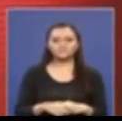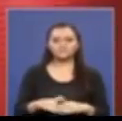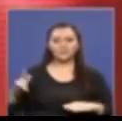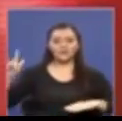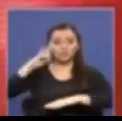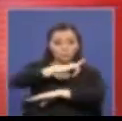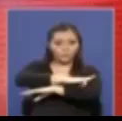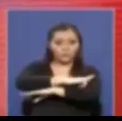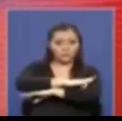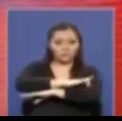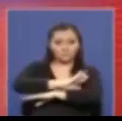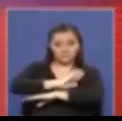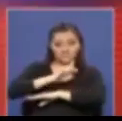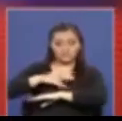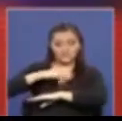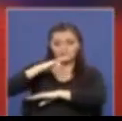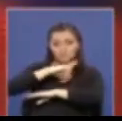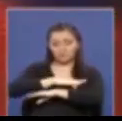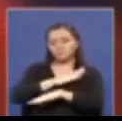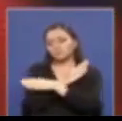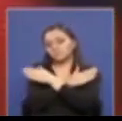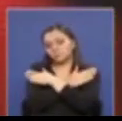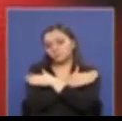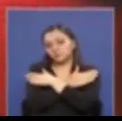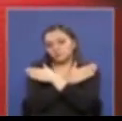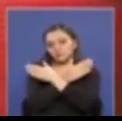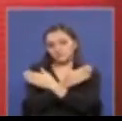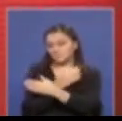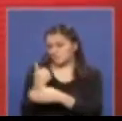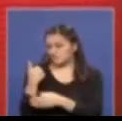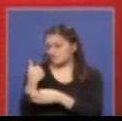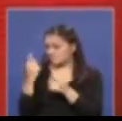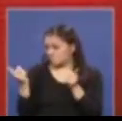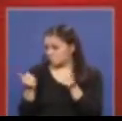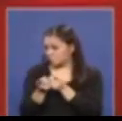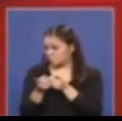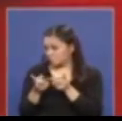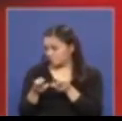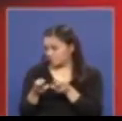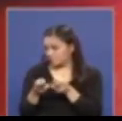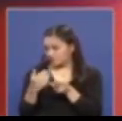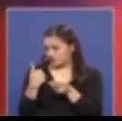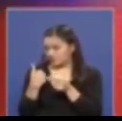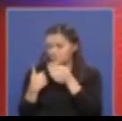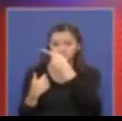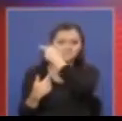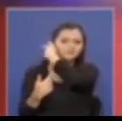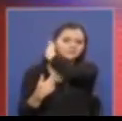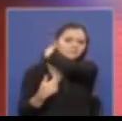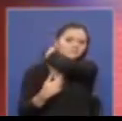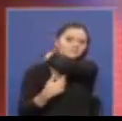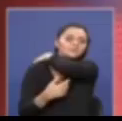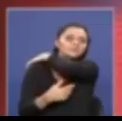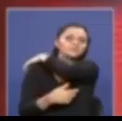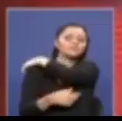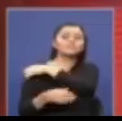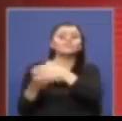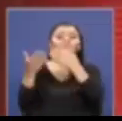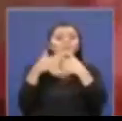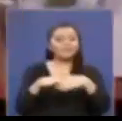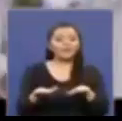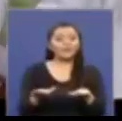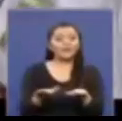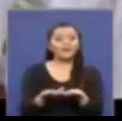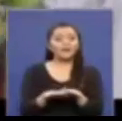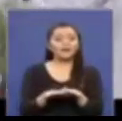Dimos un breve saludo al pueblo de Bolivia. ¿Tienen el saludo? Debieron tenerlo. Luego,